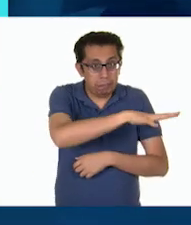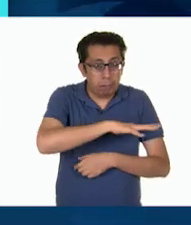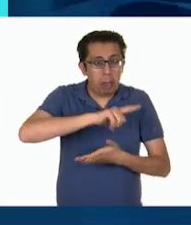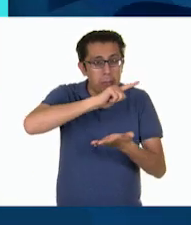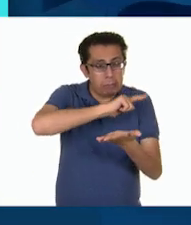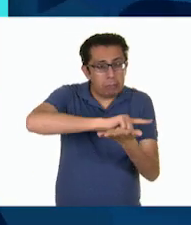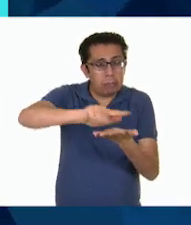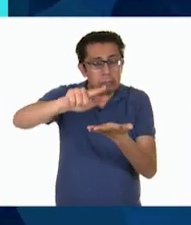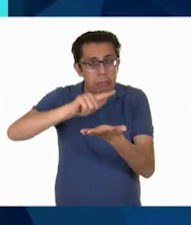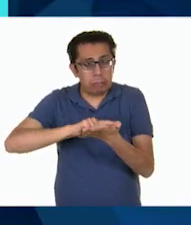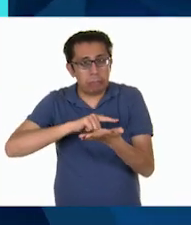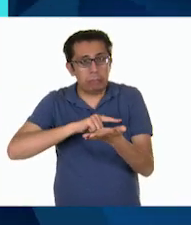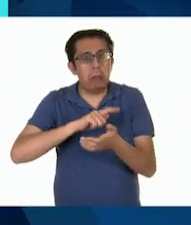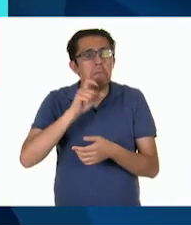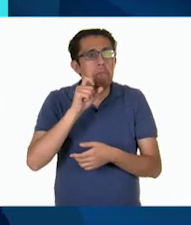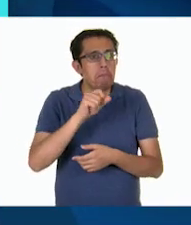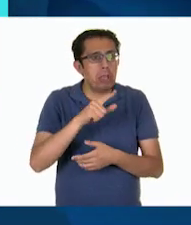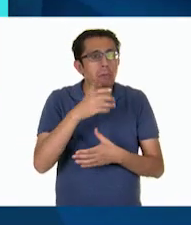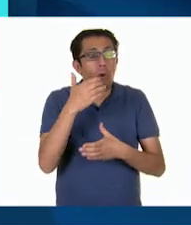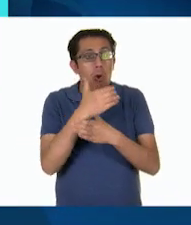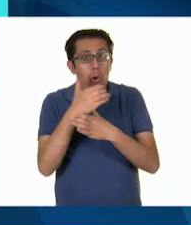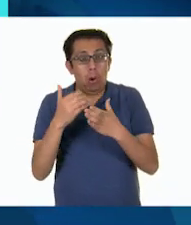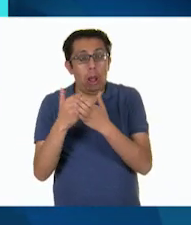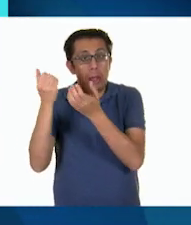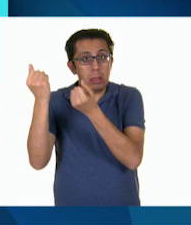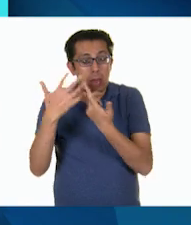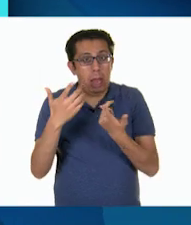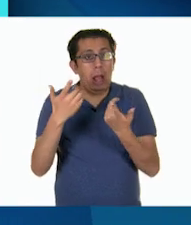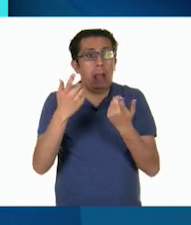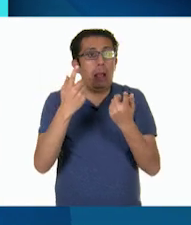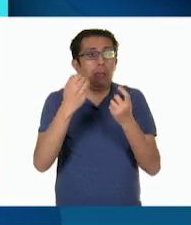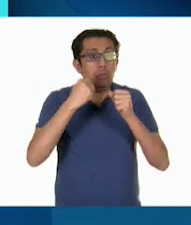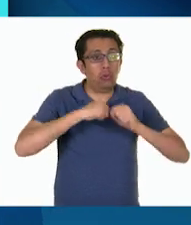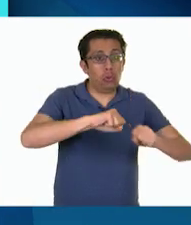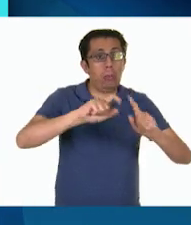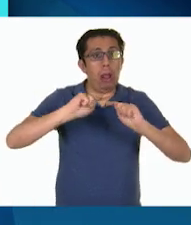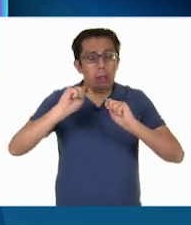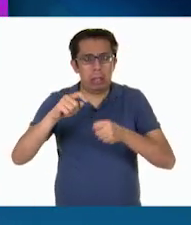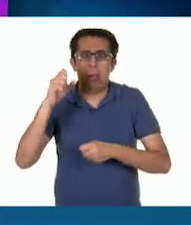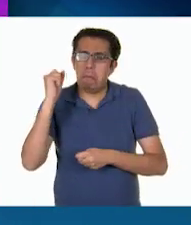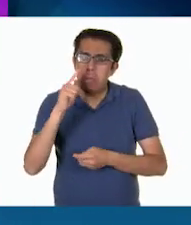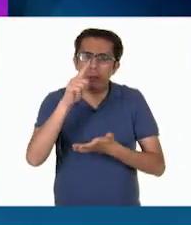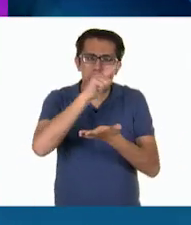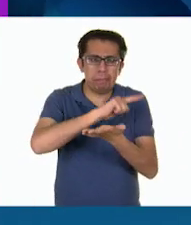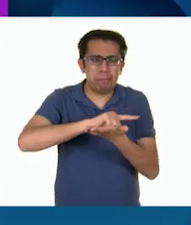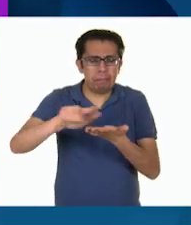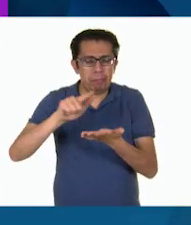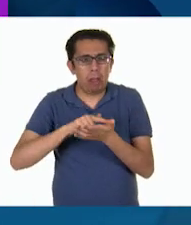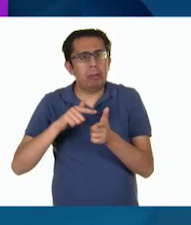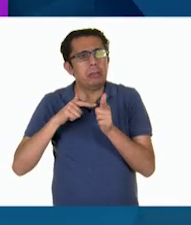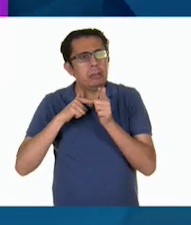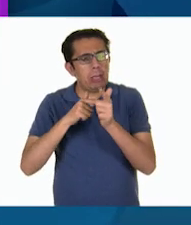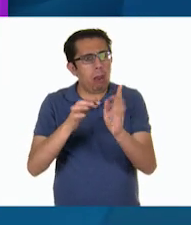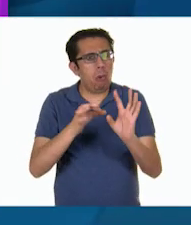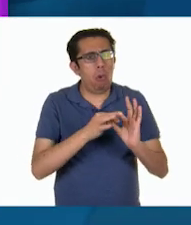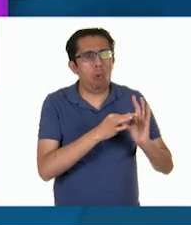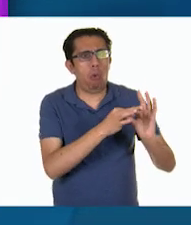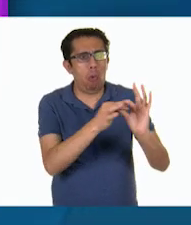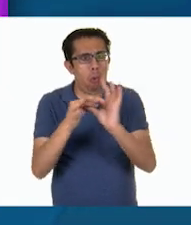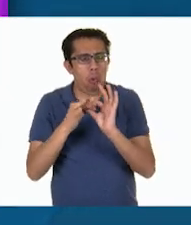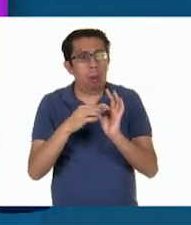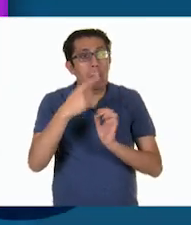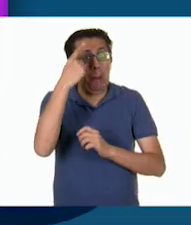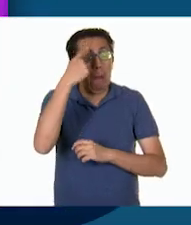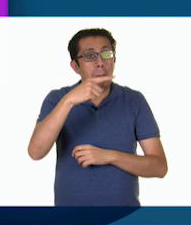más utilizas. También las cosas que compres en la tienda o en el supermercado. Sigamos luchando juntos contra este